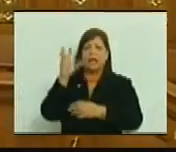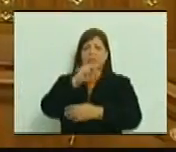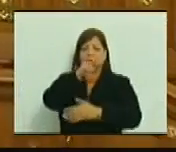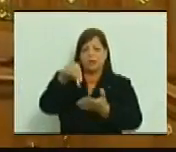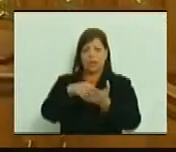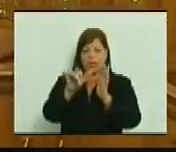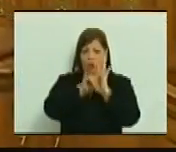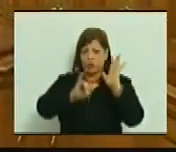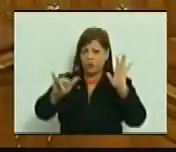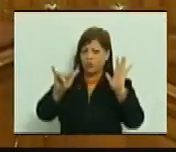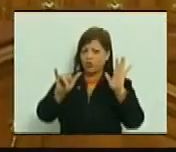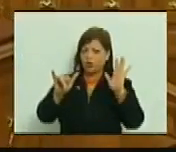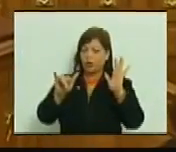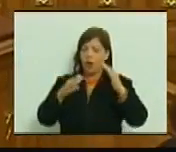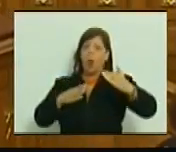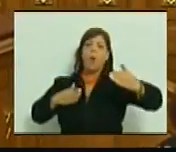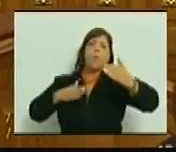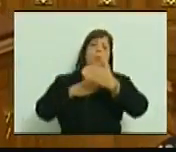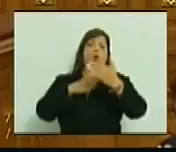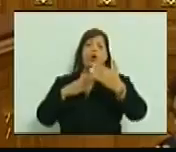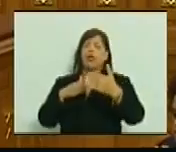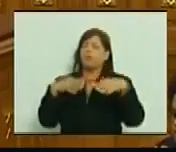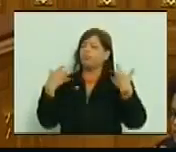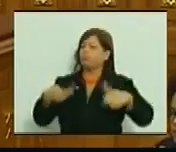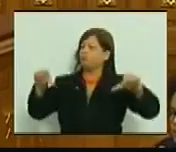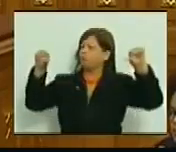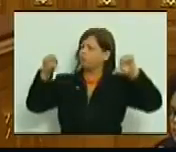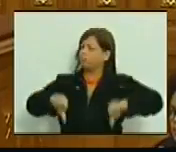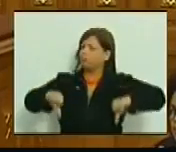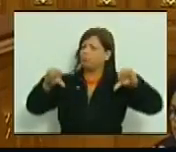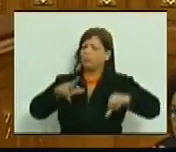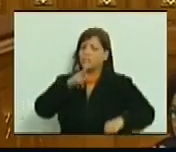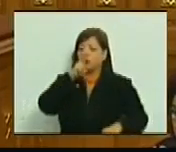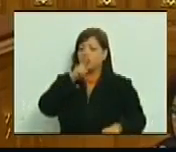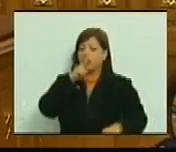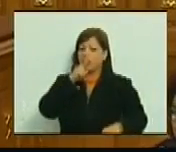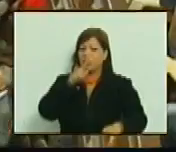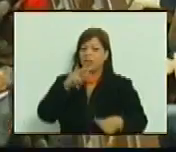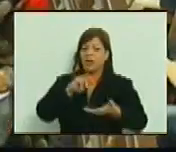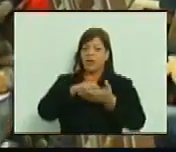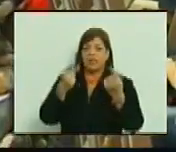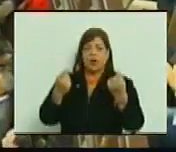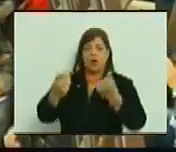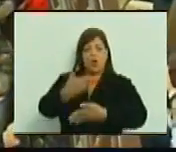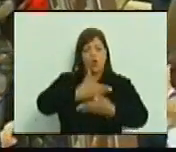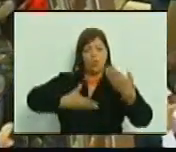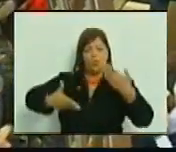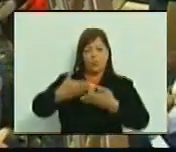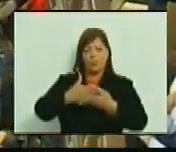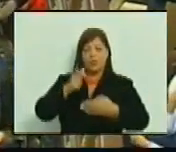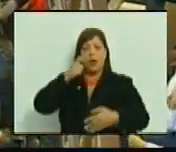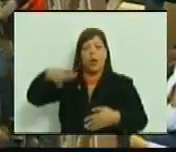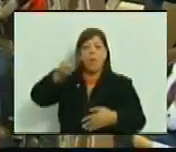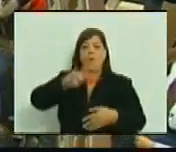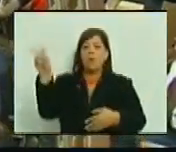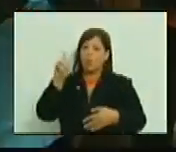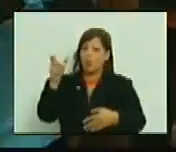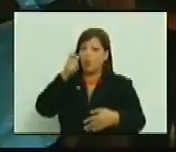Asamblea Constituyente contra el criminal bloqueo económico, financiero y comercial al pueblo de